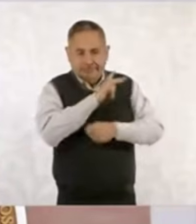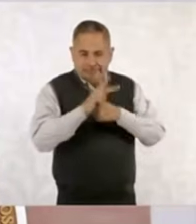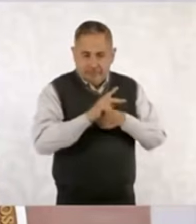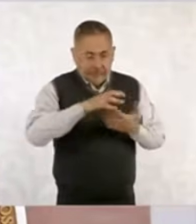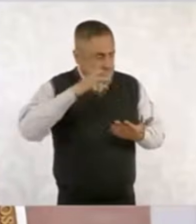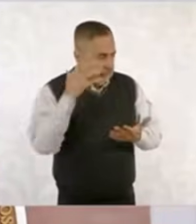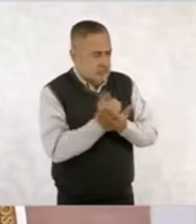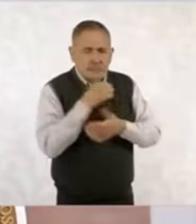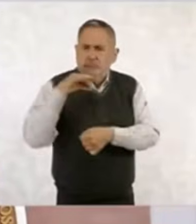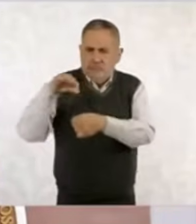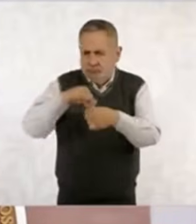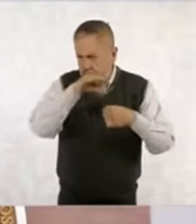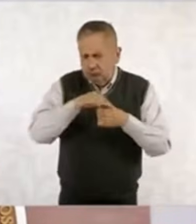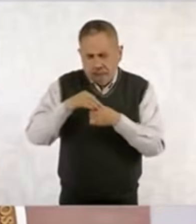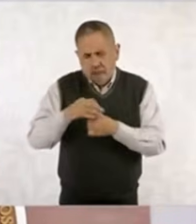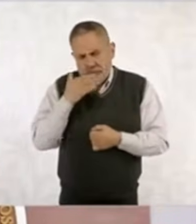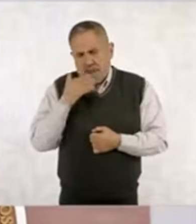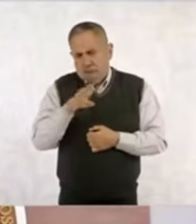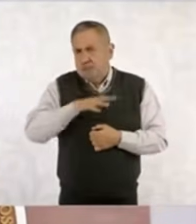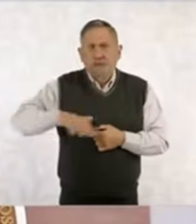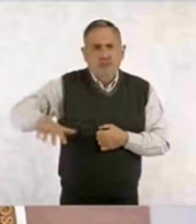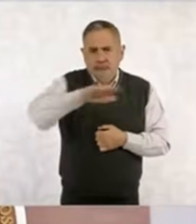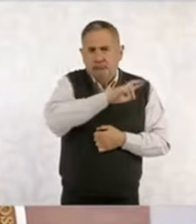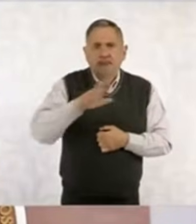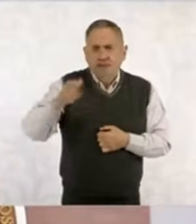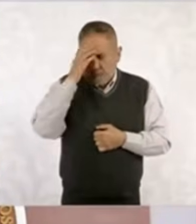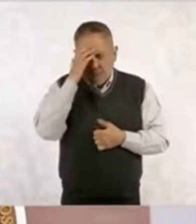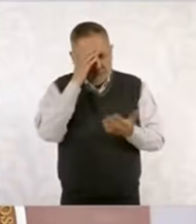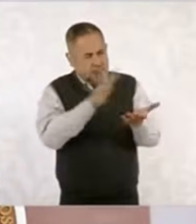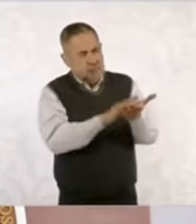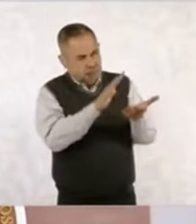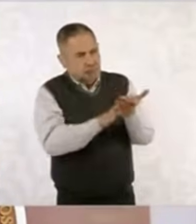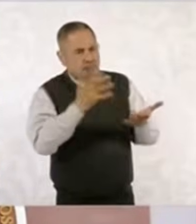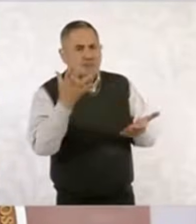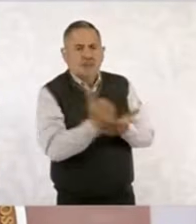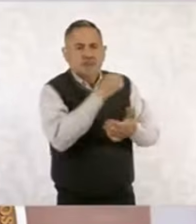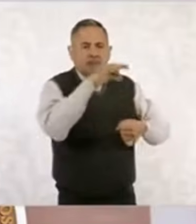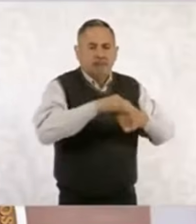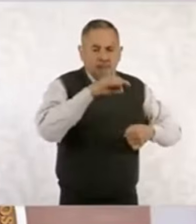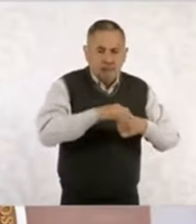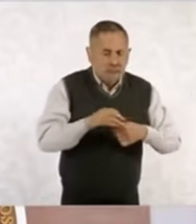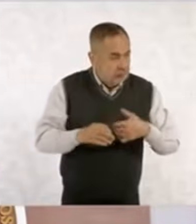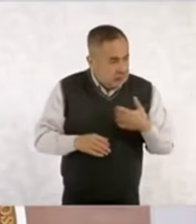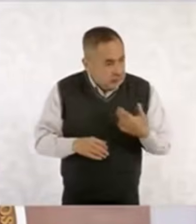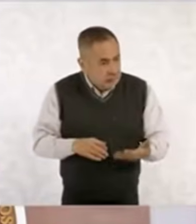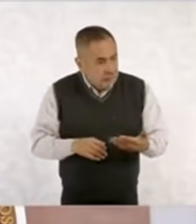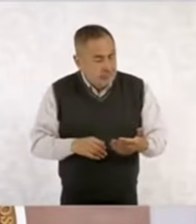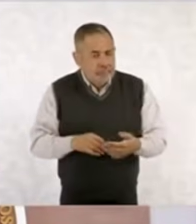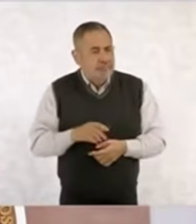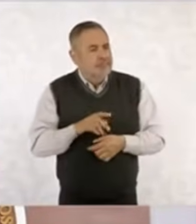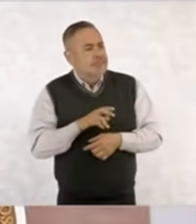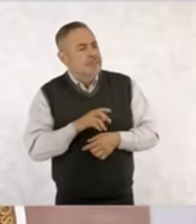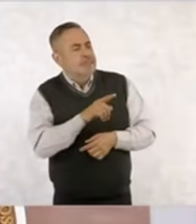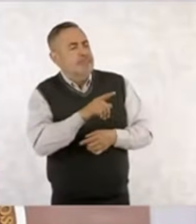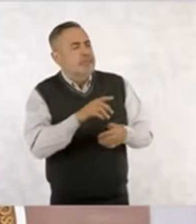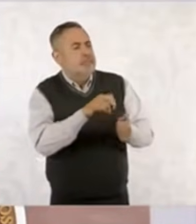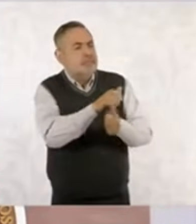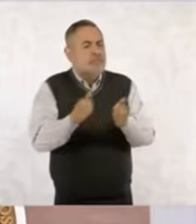ganó democráticamente, reconocido por todas las fuerzas políticas, es su reconocimiento a Pinochet.